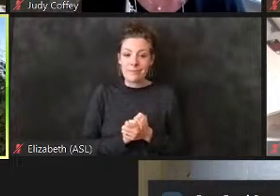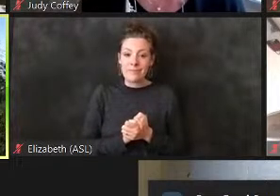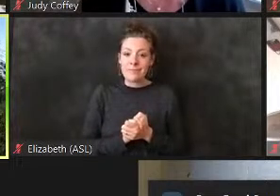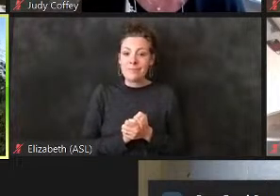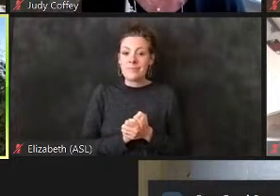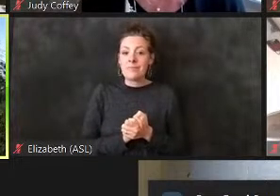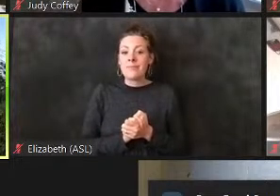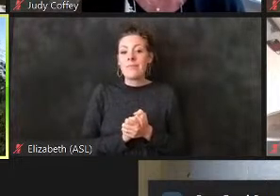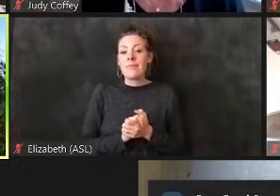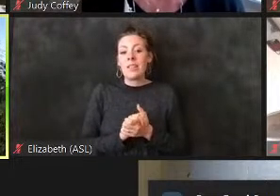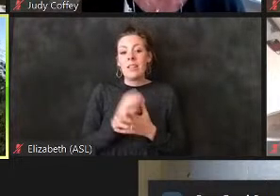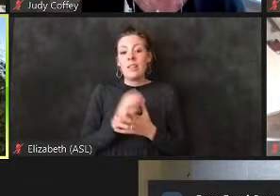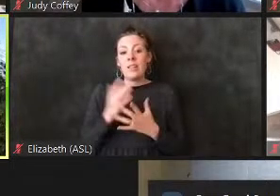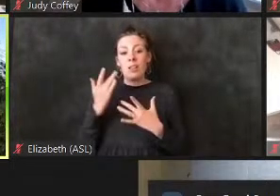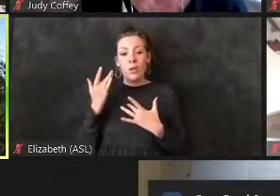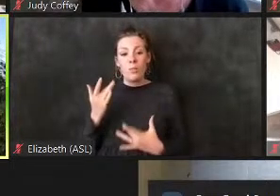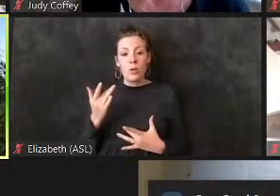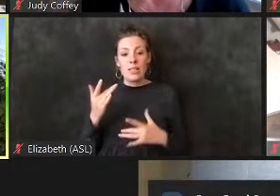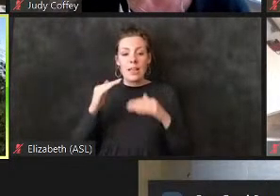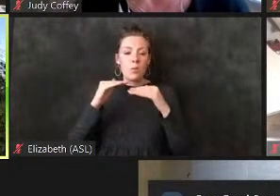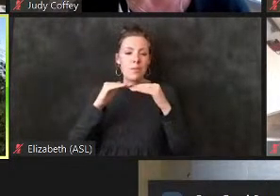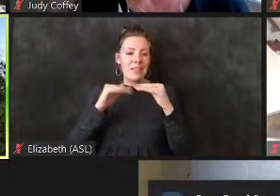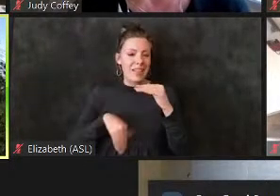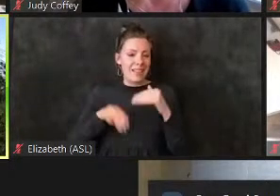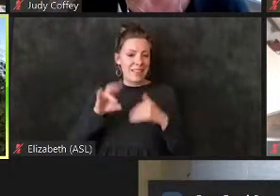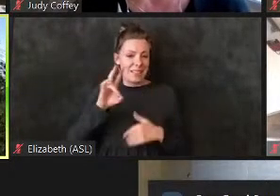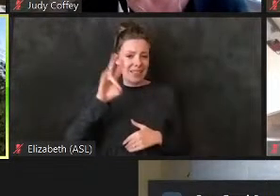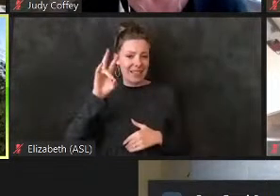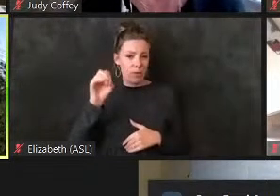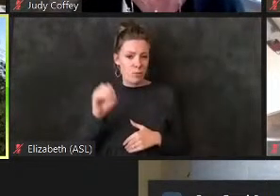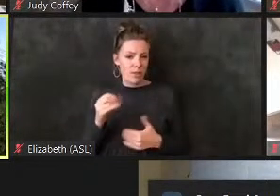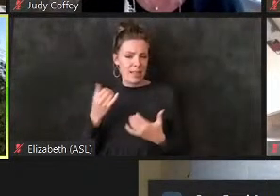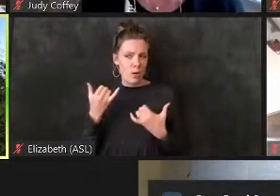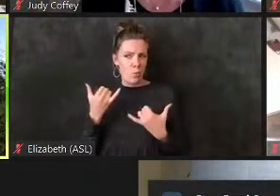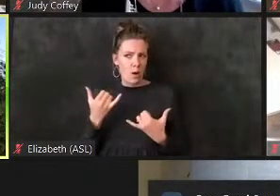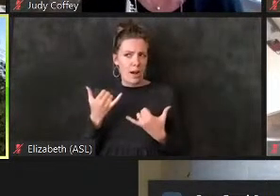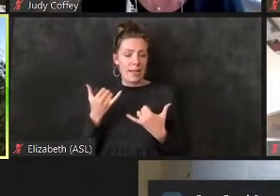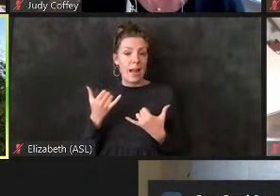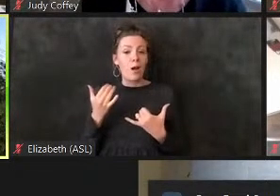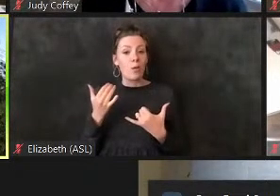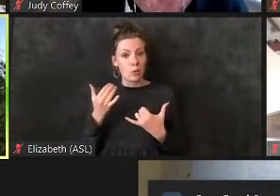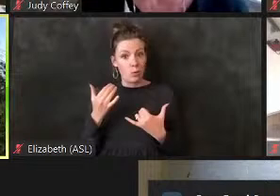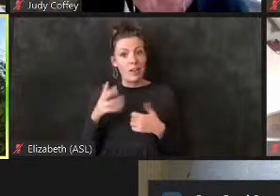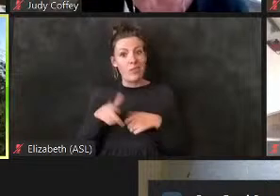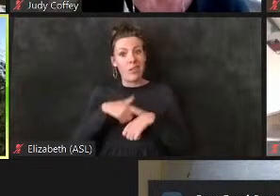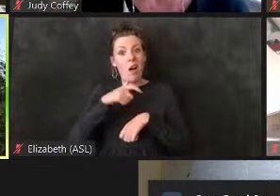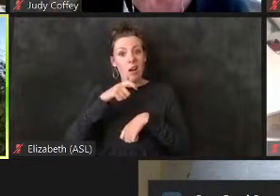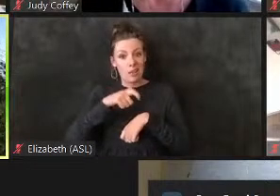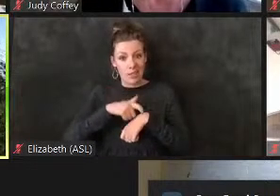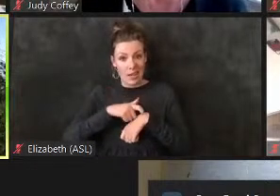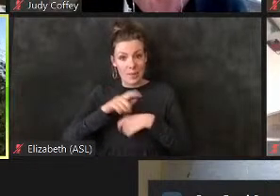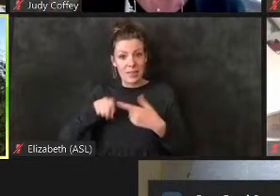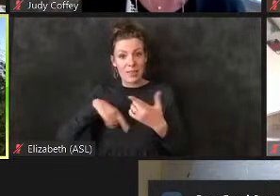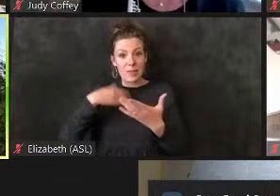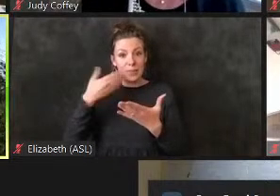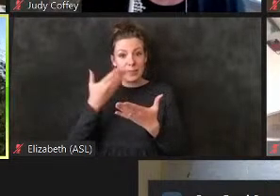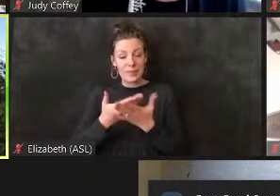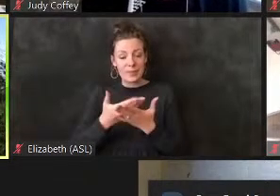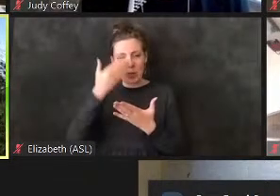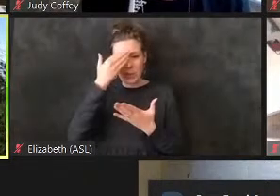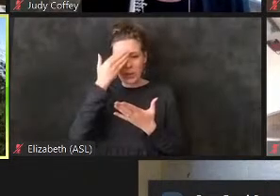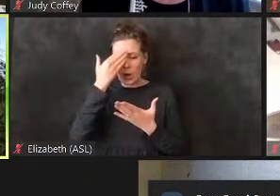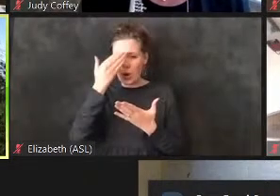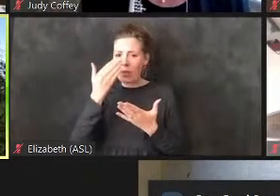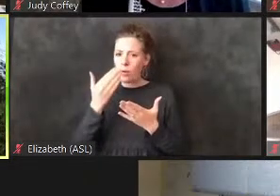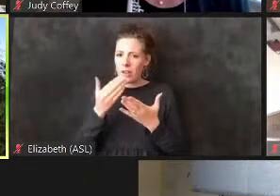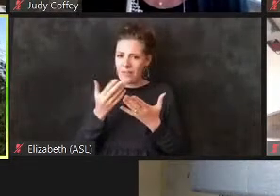ser cualquiera, el adivino de cada quien, ¿verdad? Pero cuando lleguemos al 77%, todavía nos falta